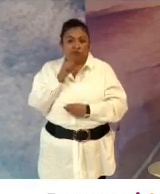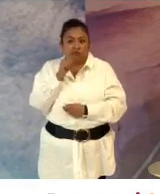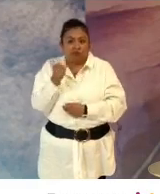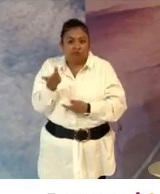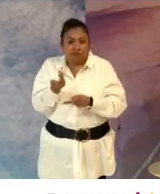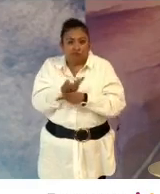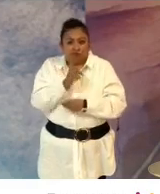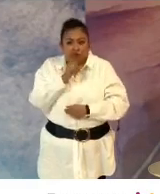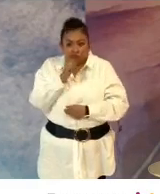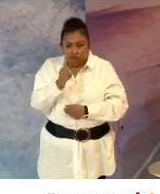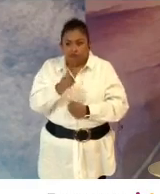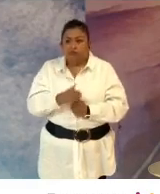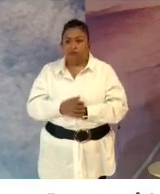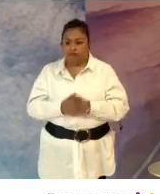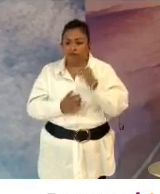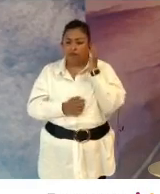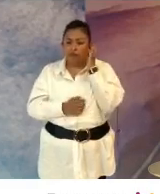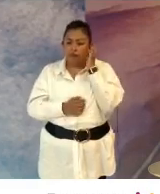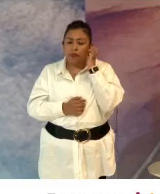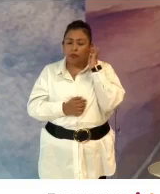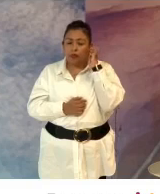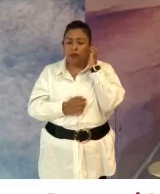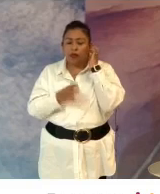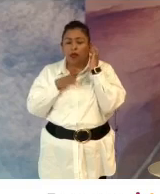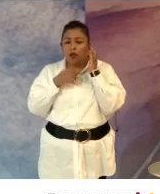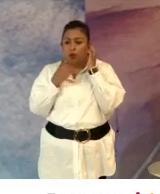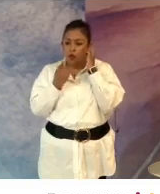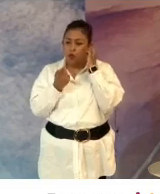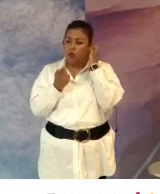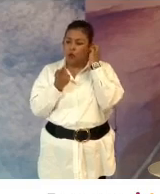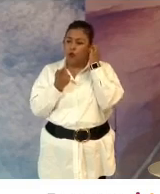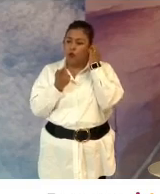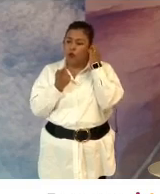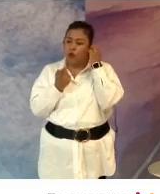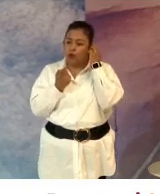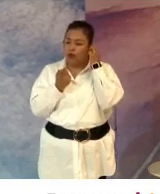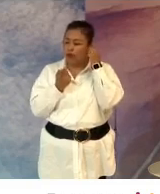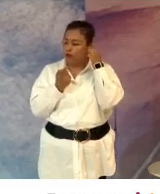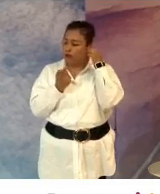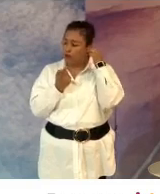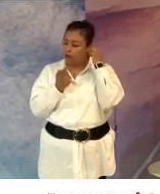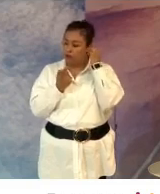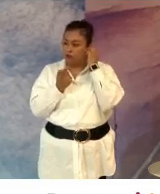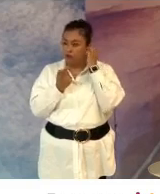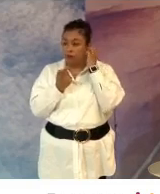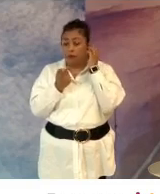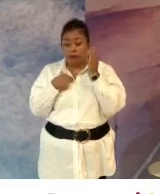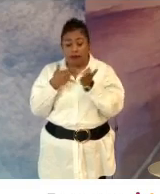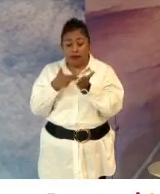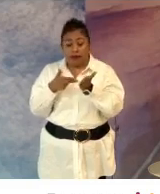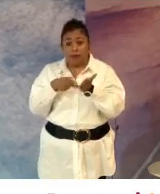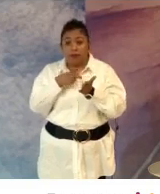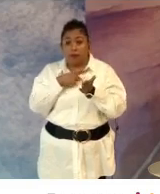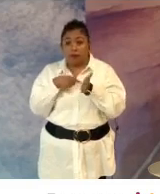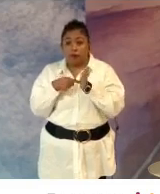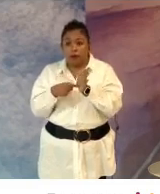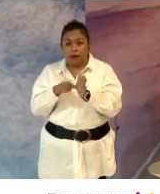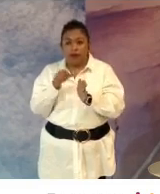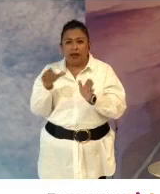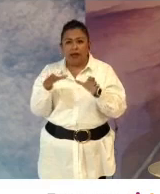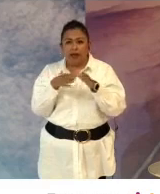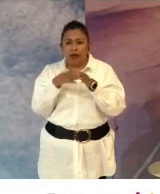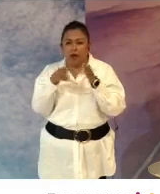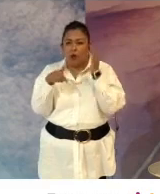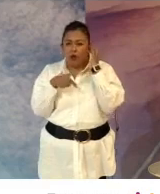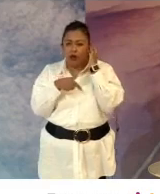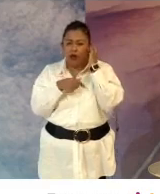Entonces tenemos una herramienta que debe de ser presentada a campos de